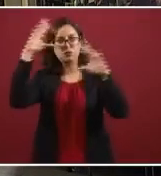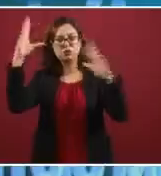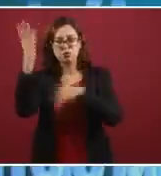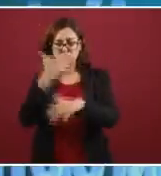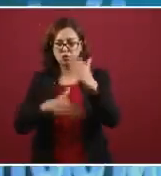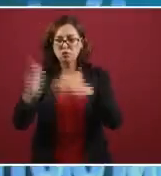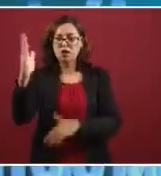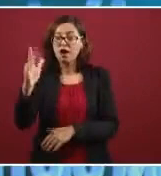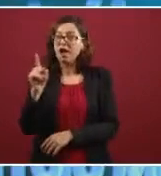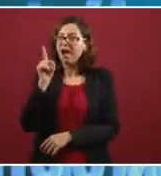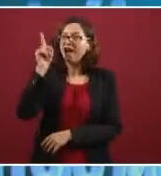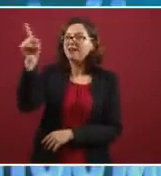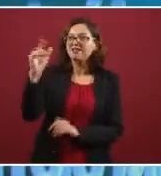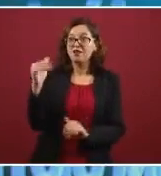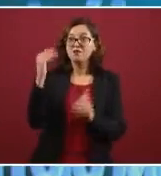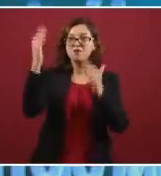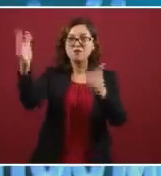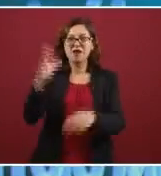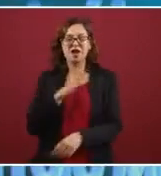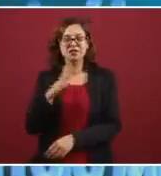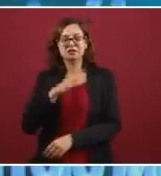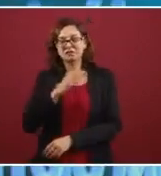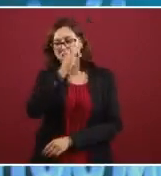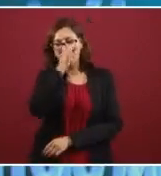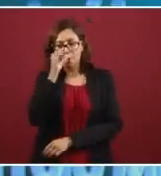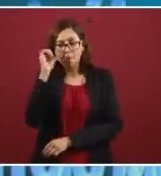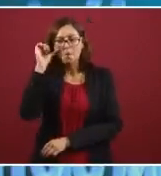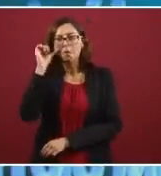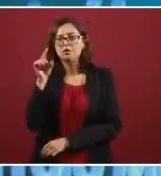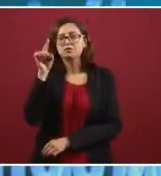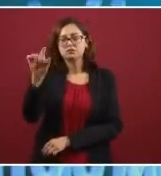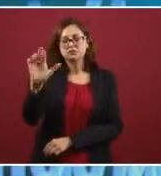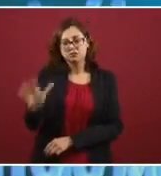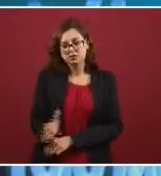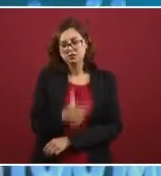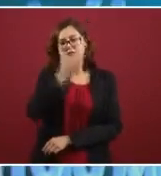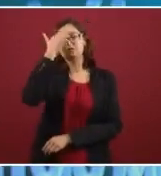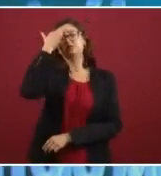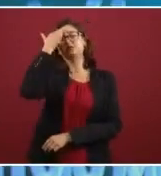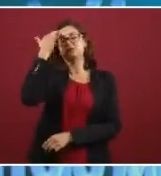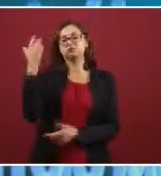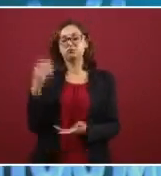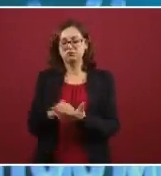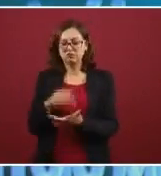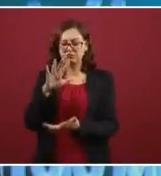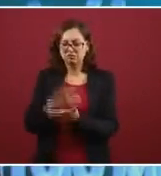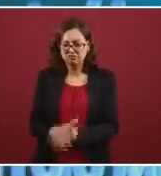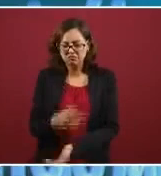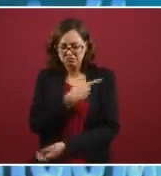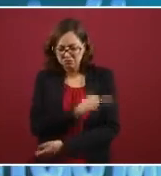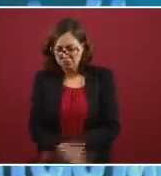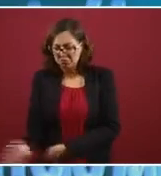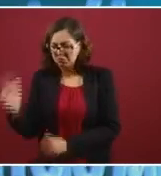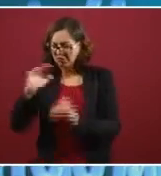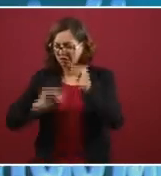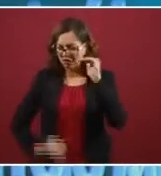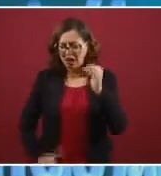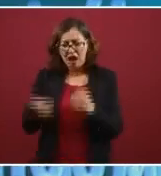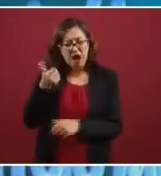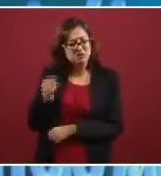entramos, recordándonos que en nuestro origen, en nuestra semilla, no está inscrito el destino de la miseria y la